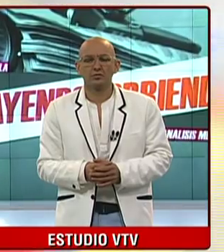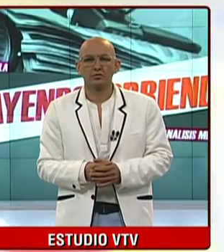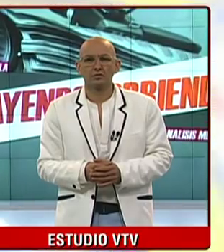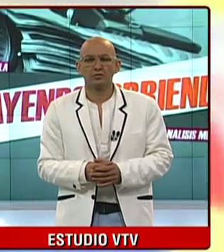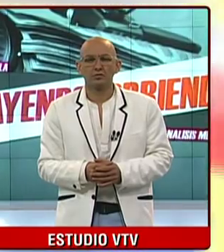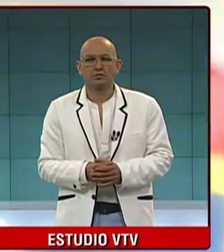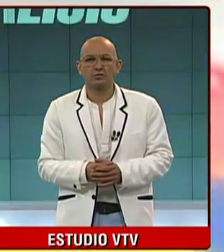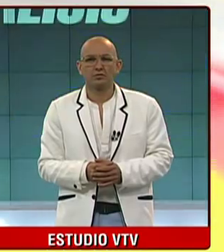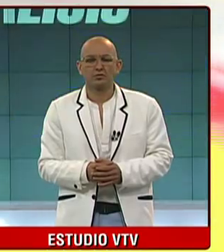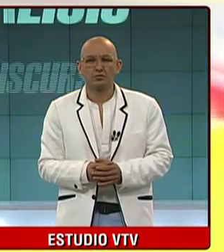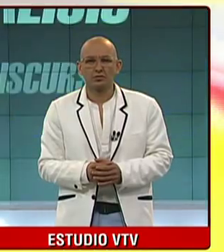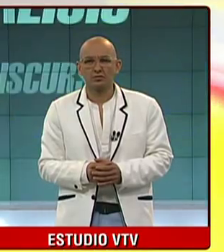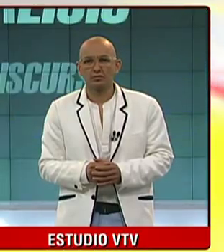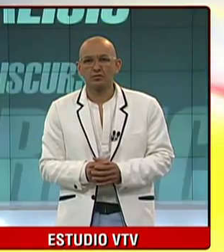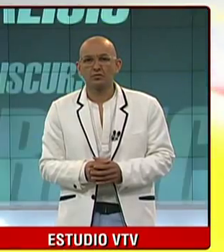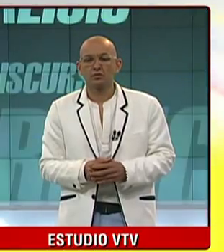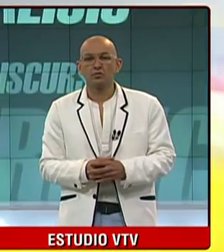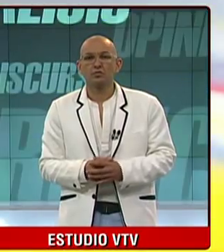y comprar.